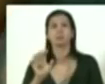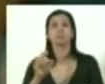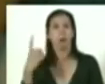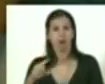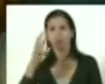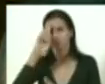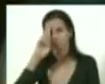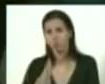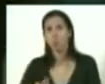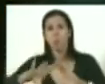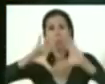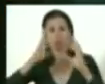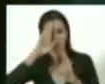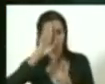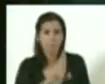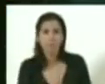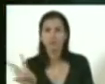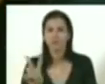respetado en el mundo.